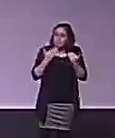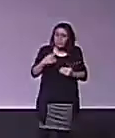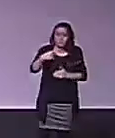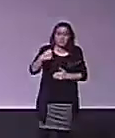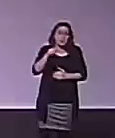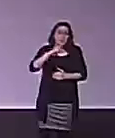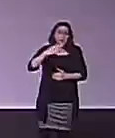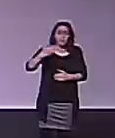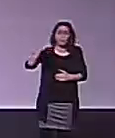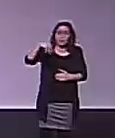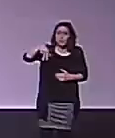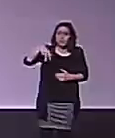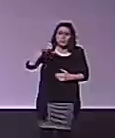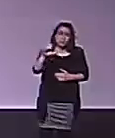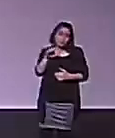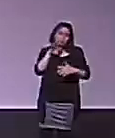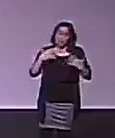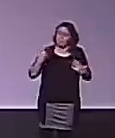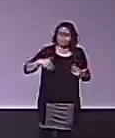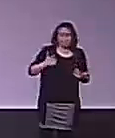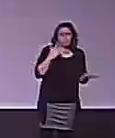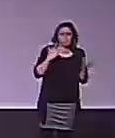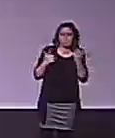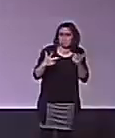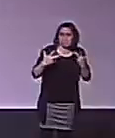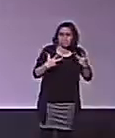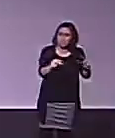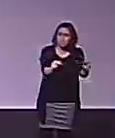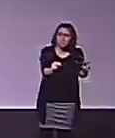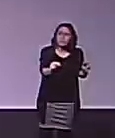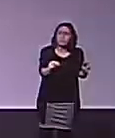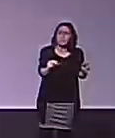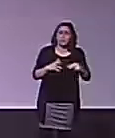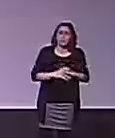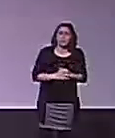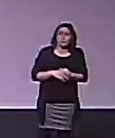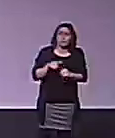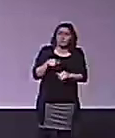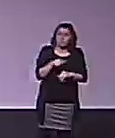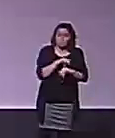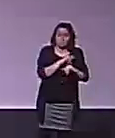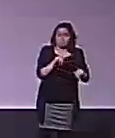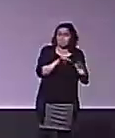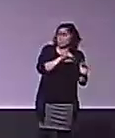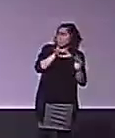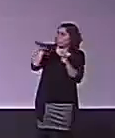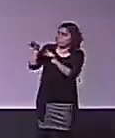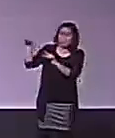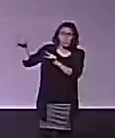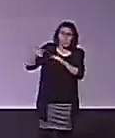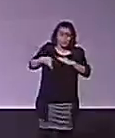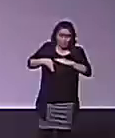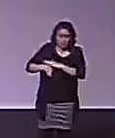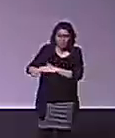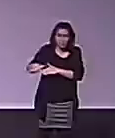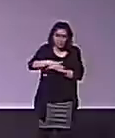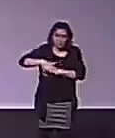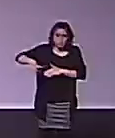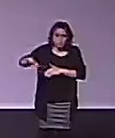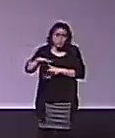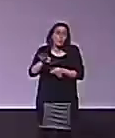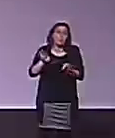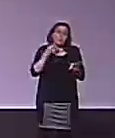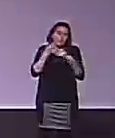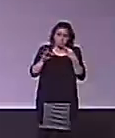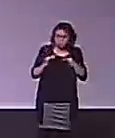ja ekitaldiaren bukaerara iritsi gara, jarraian sarreran koktel bat eskainiko dizuegu y no me quiero ir sin decir